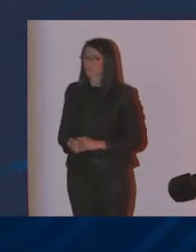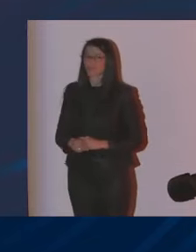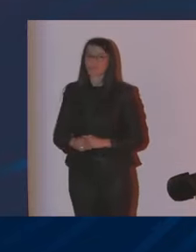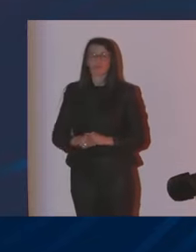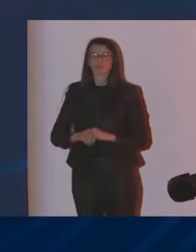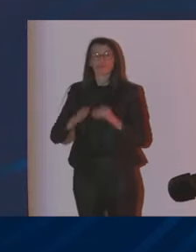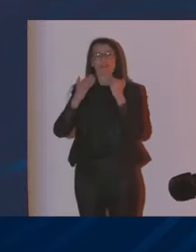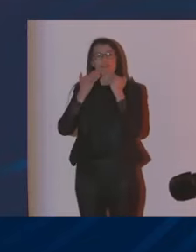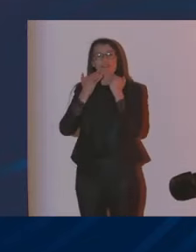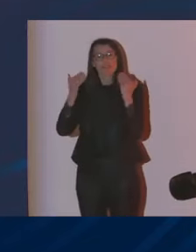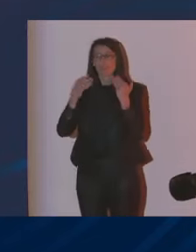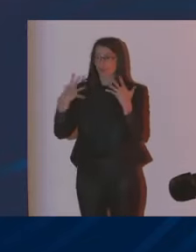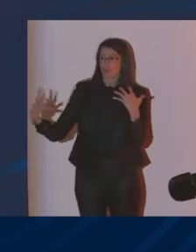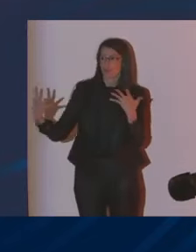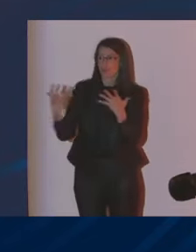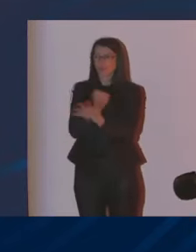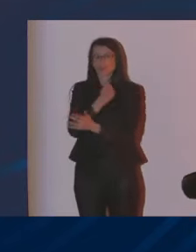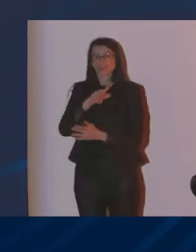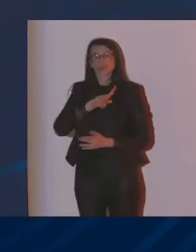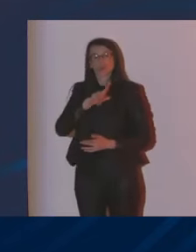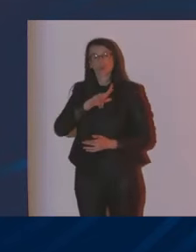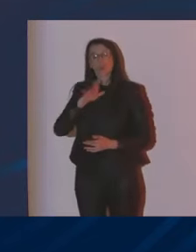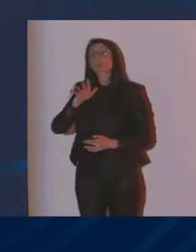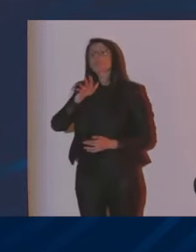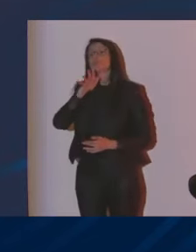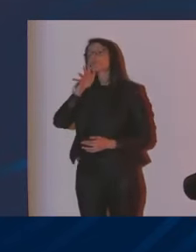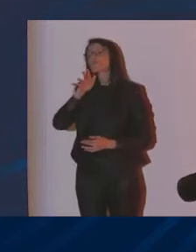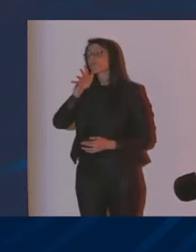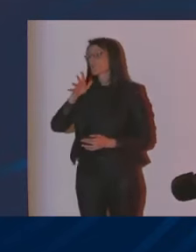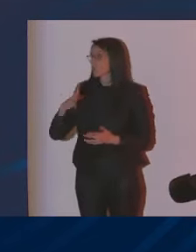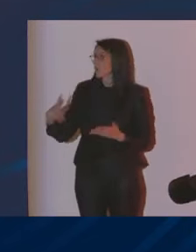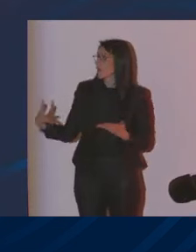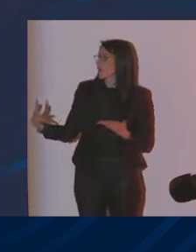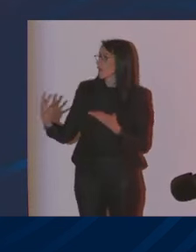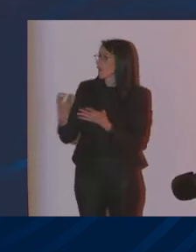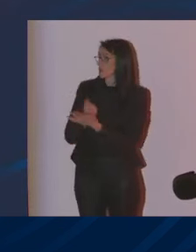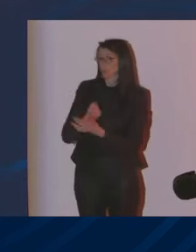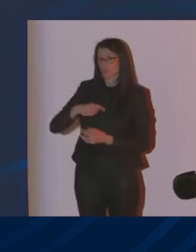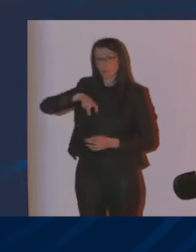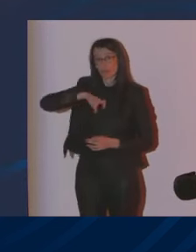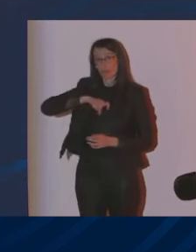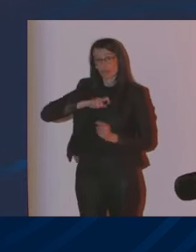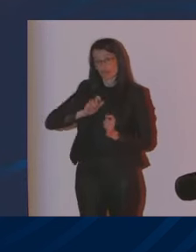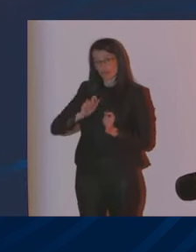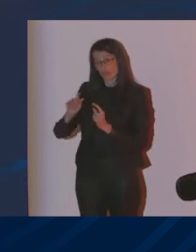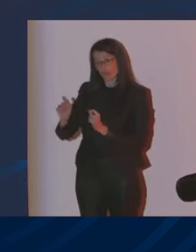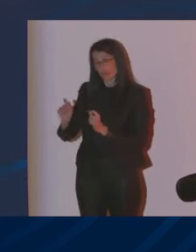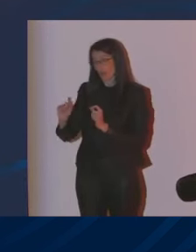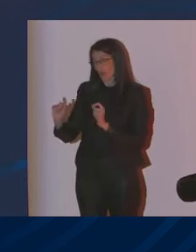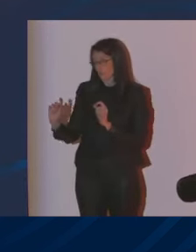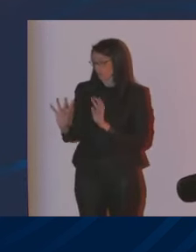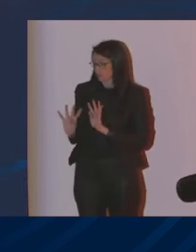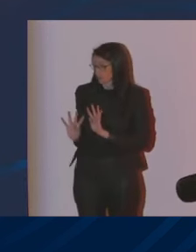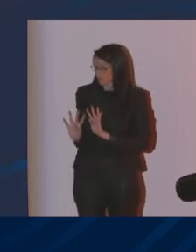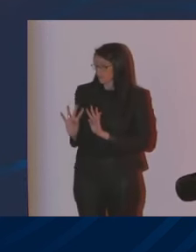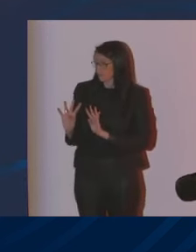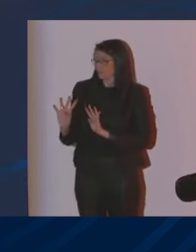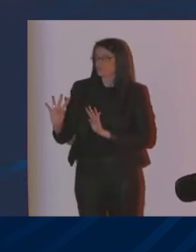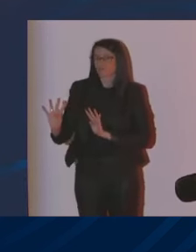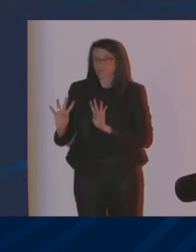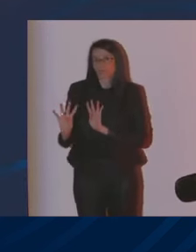Muchas gracias a todos ustedes. Por favor, invitamos a todos los condecorados a que se unan para una foto de